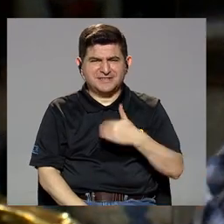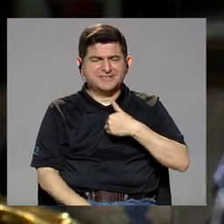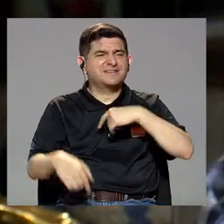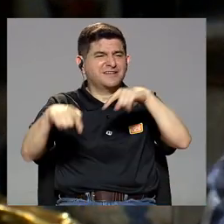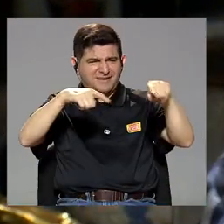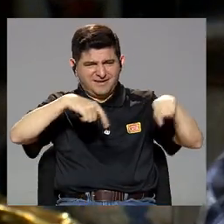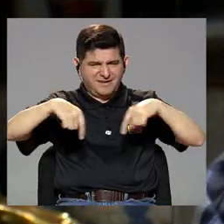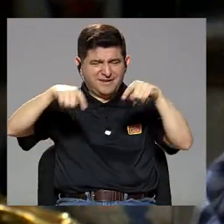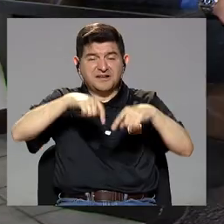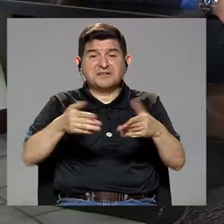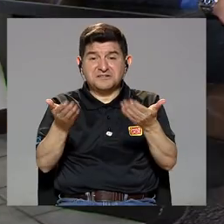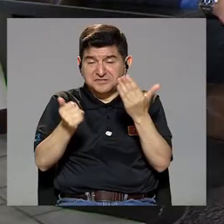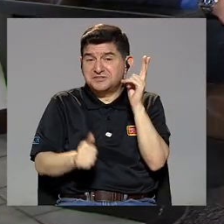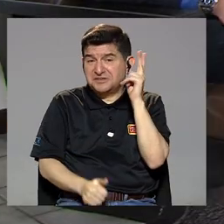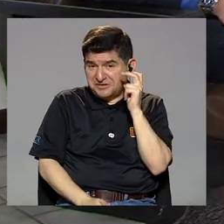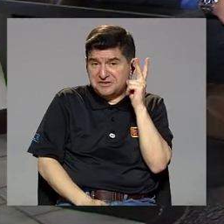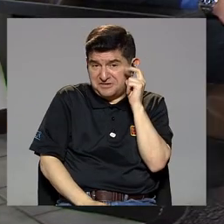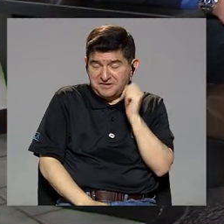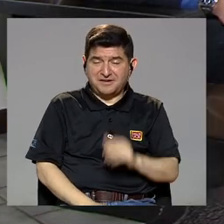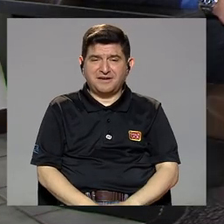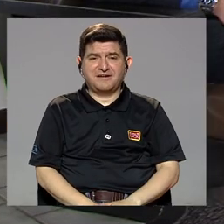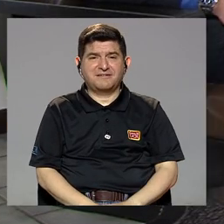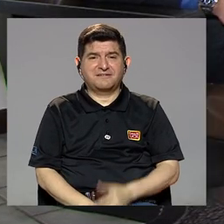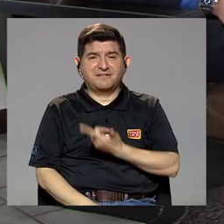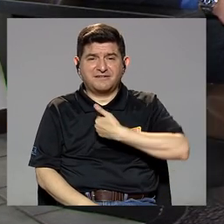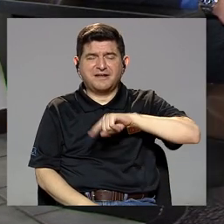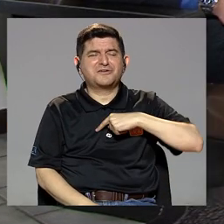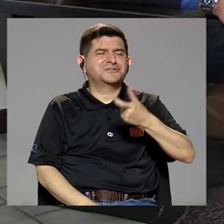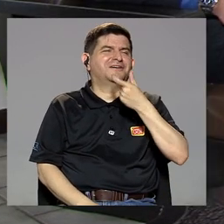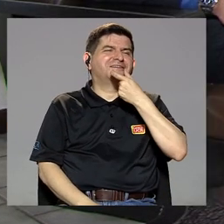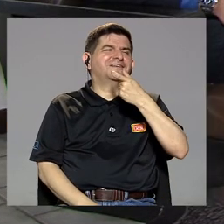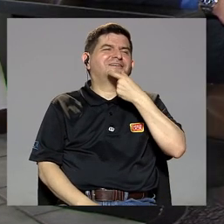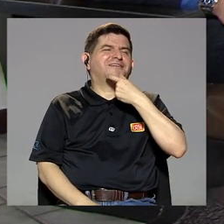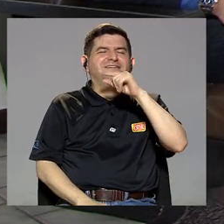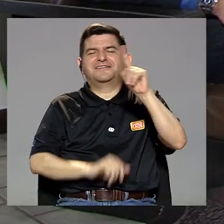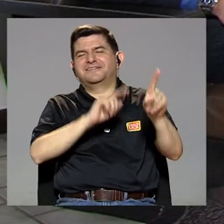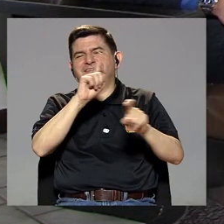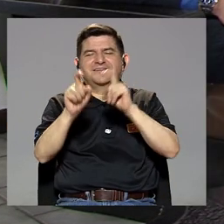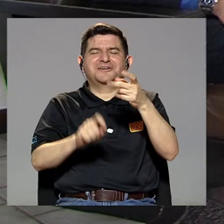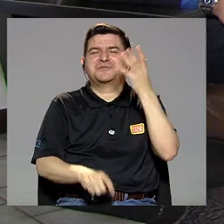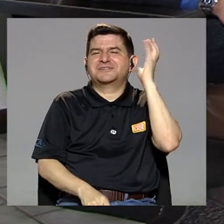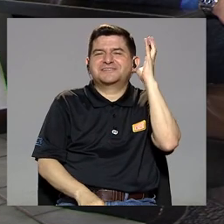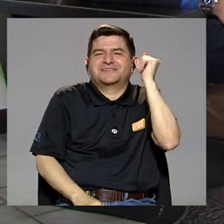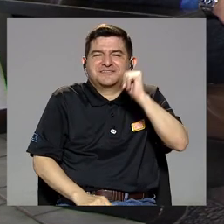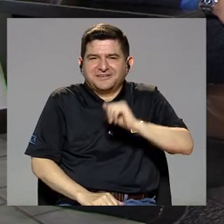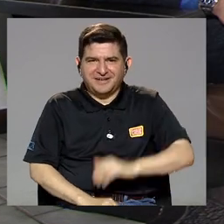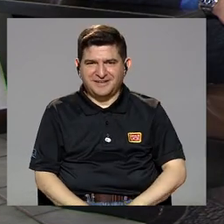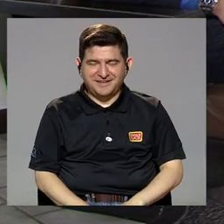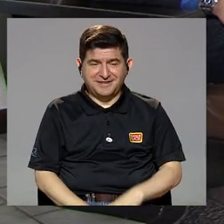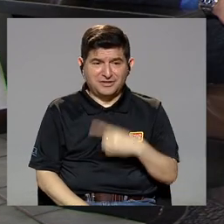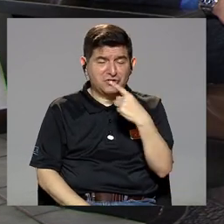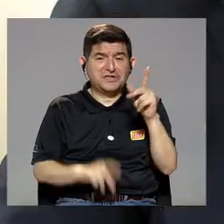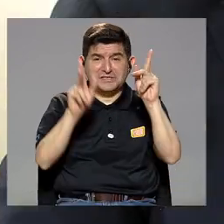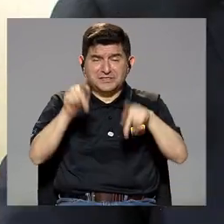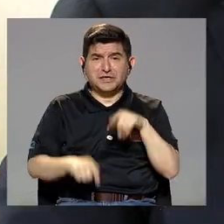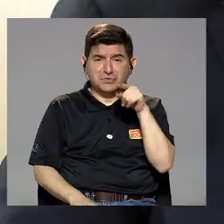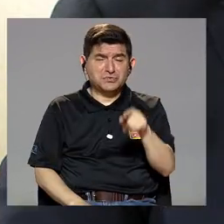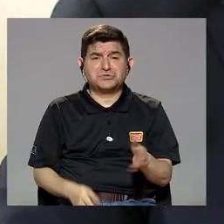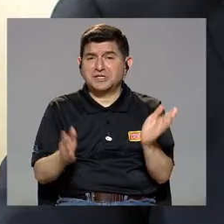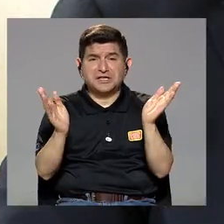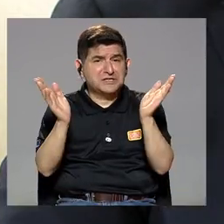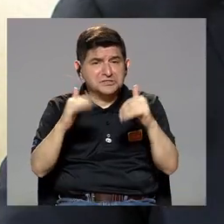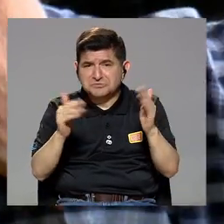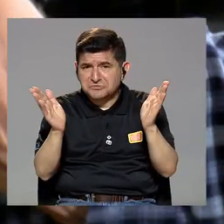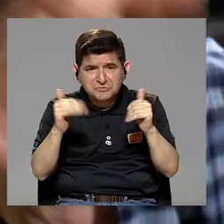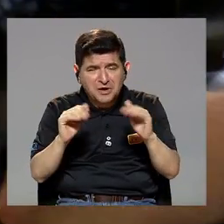si quieren oír las que nos reíamos de las encuestas de radio y le decíamos a la gente ustedes no existen